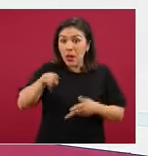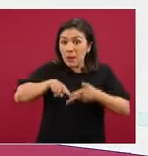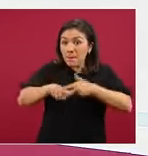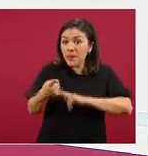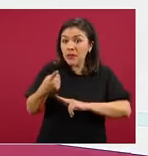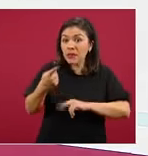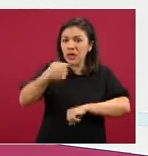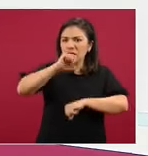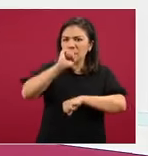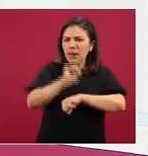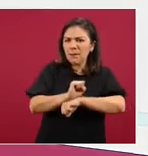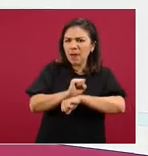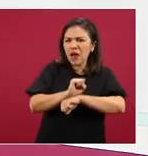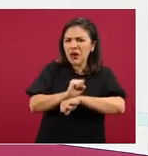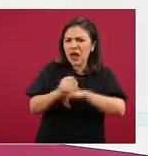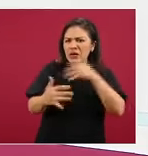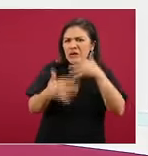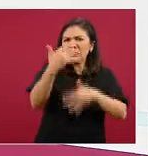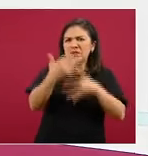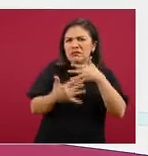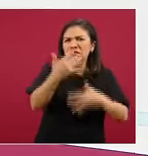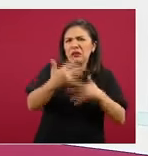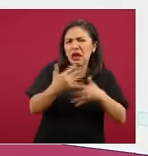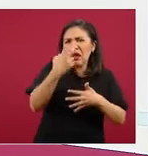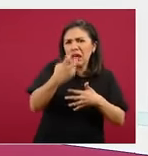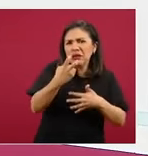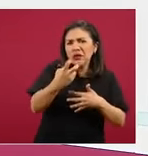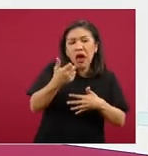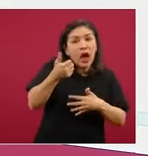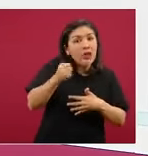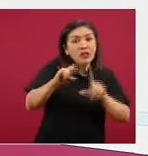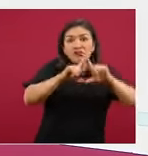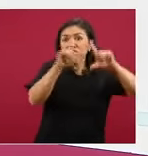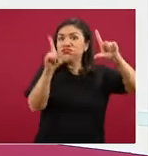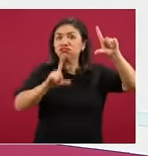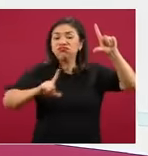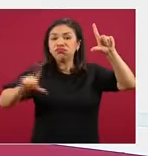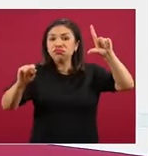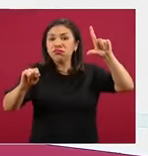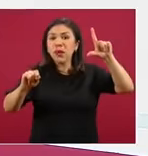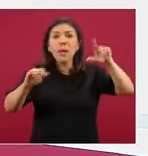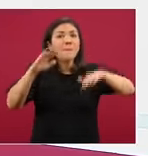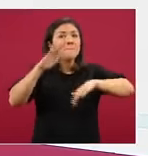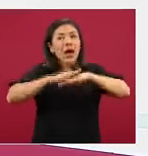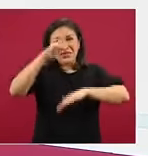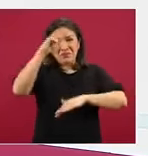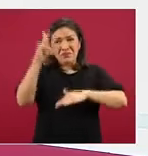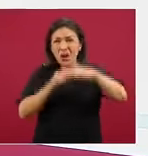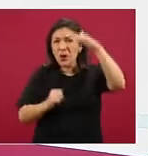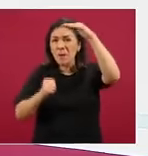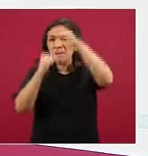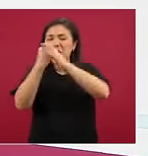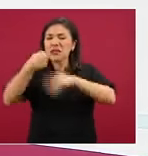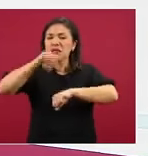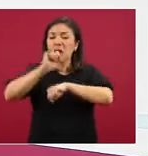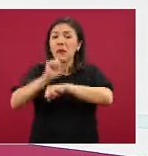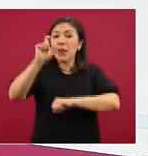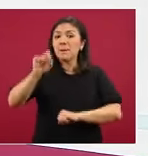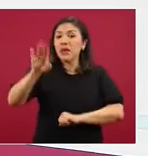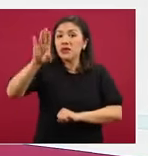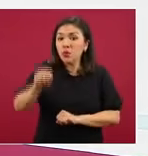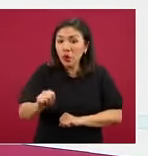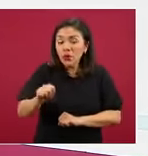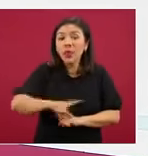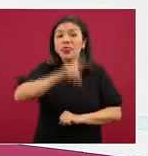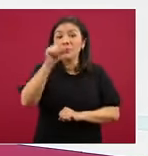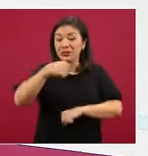menos desde la semana 15, más o menos a nivel nacional. Llegamos a un pico en la semana 29 y